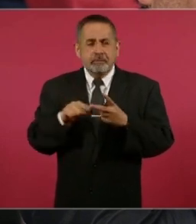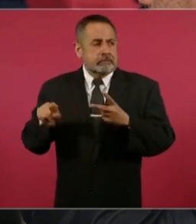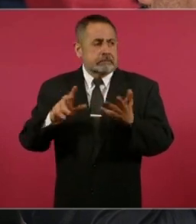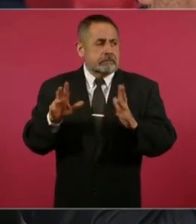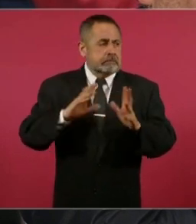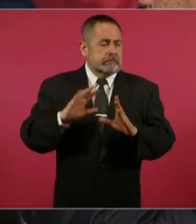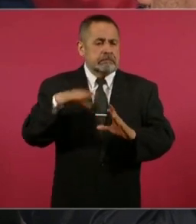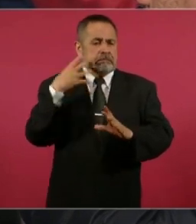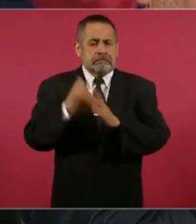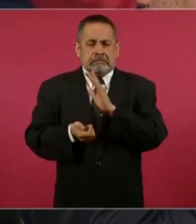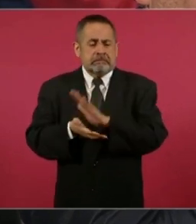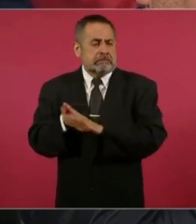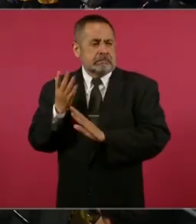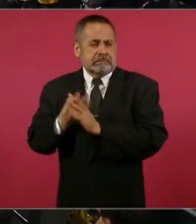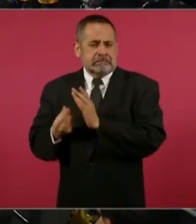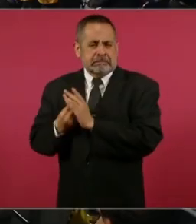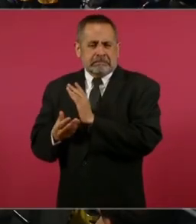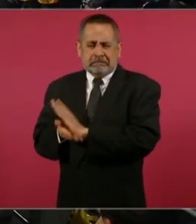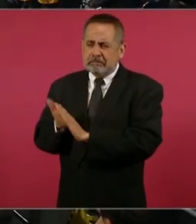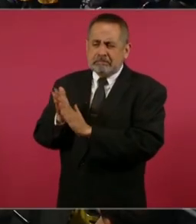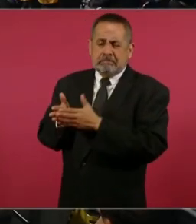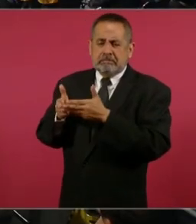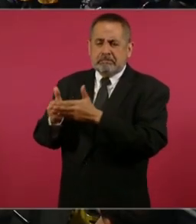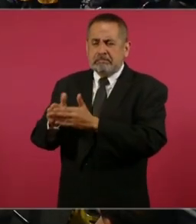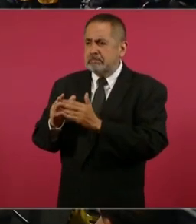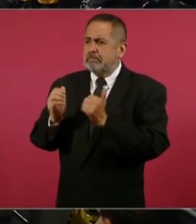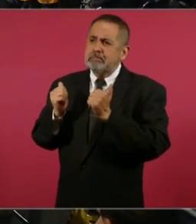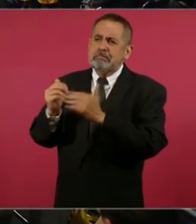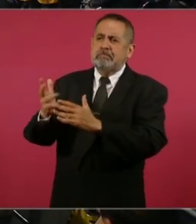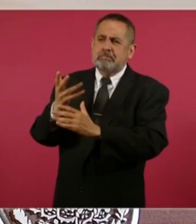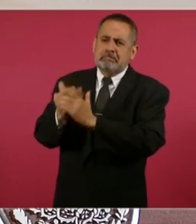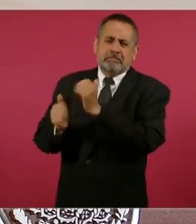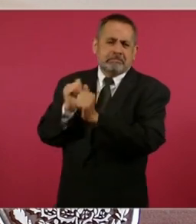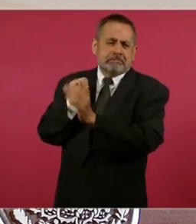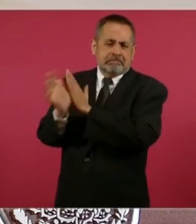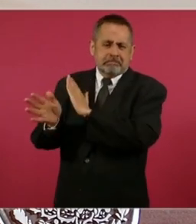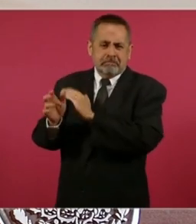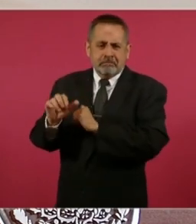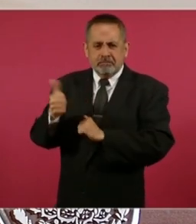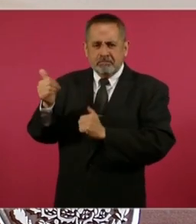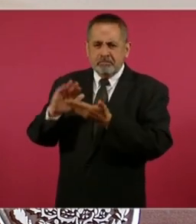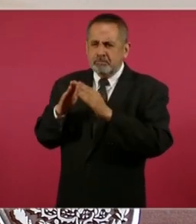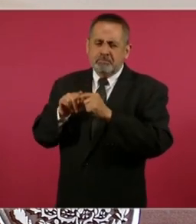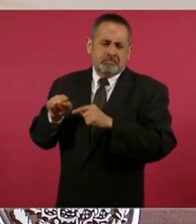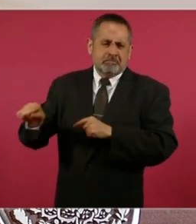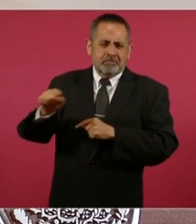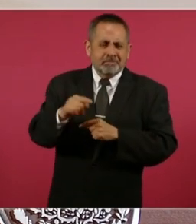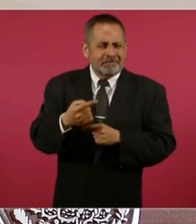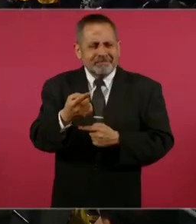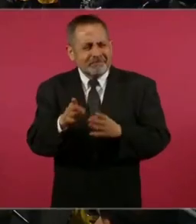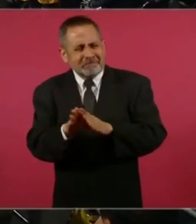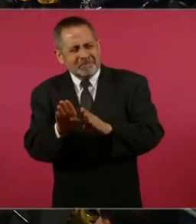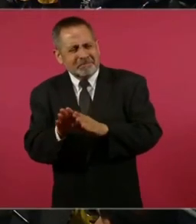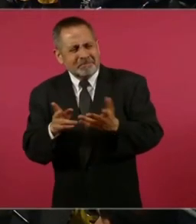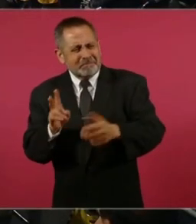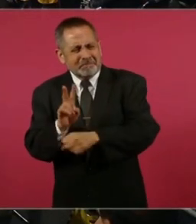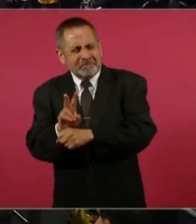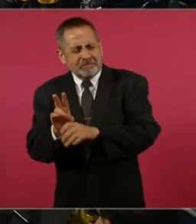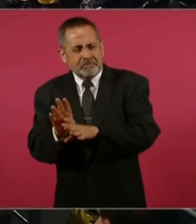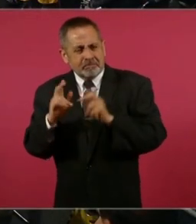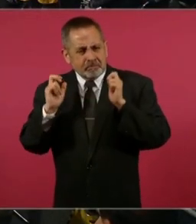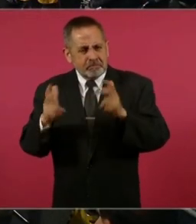Incluso en qué moverse en lanchas para poder eh cruzar algunas regiones e irse a otras comunidades eh Cómo va el tema de de